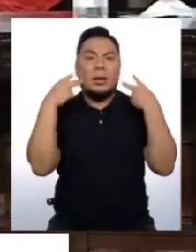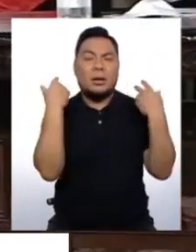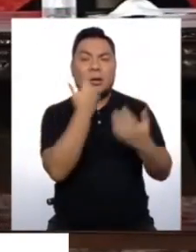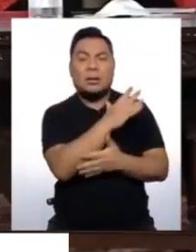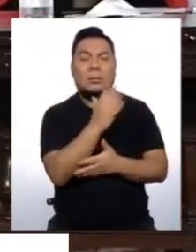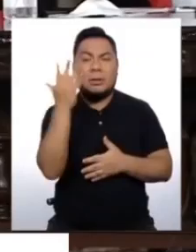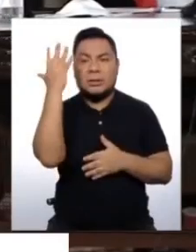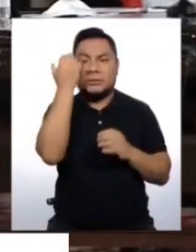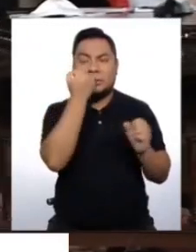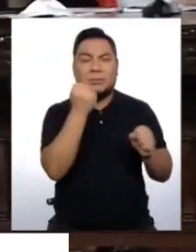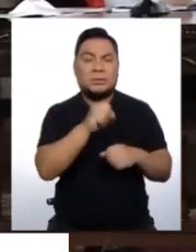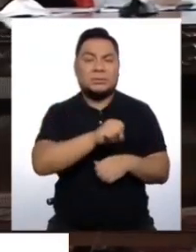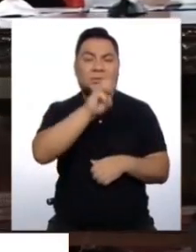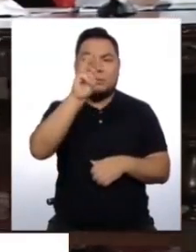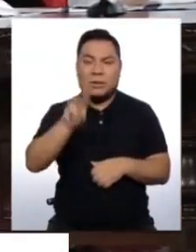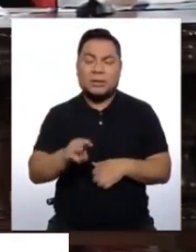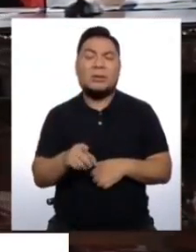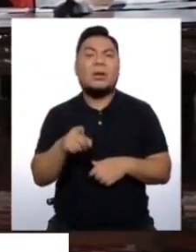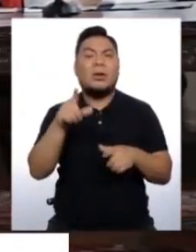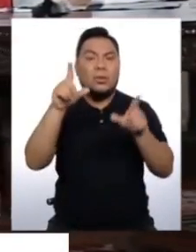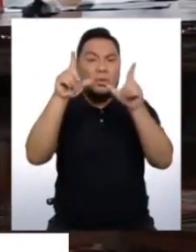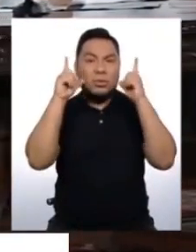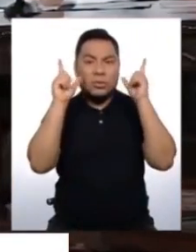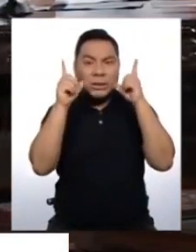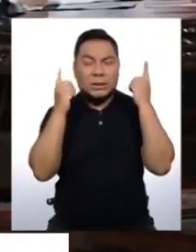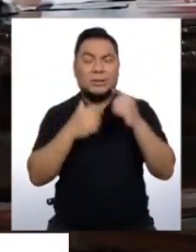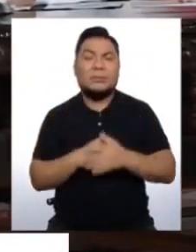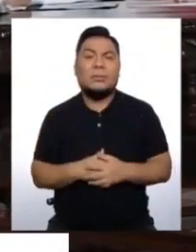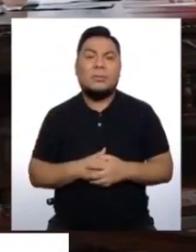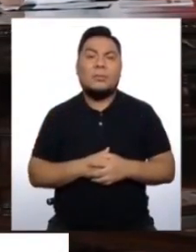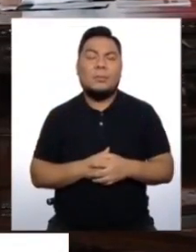Amazonas, San Martín, Loreto,